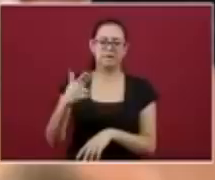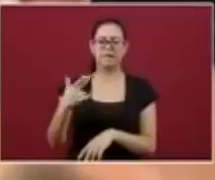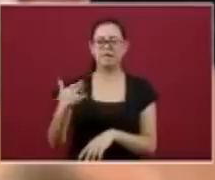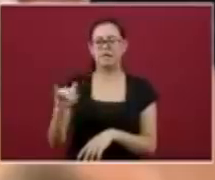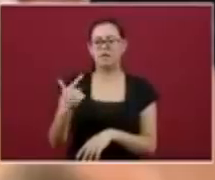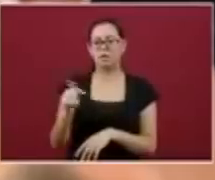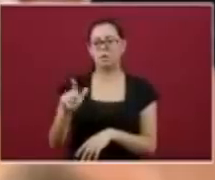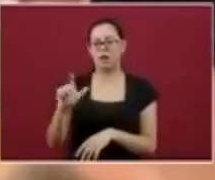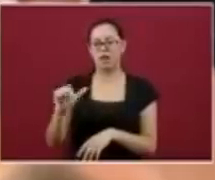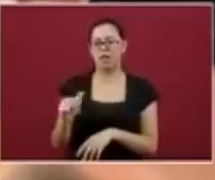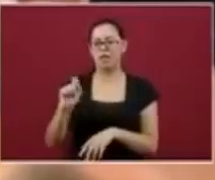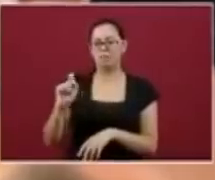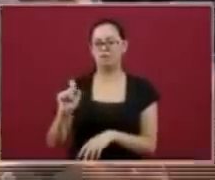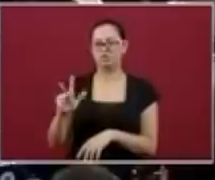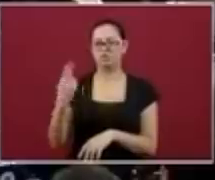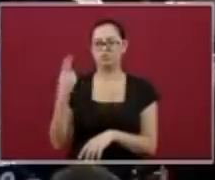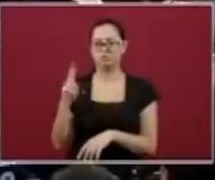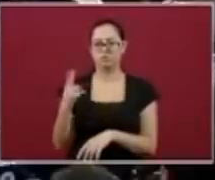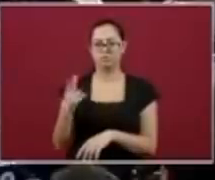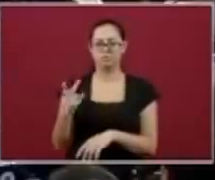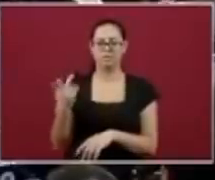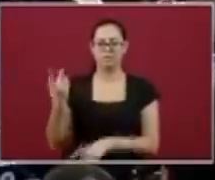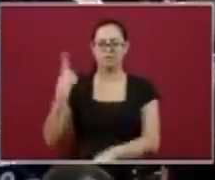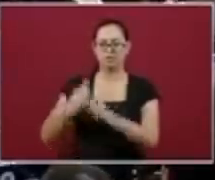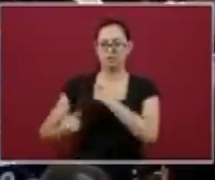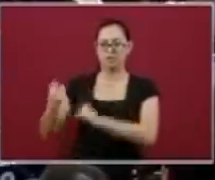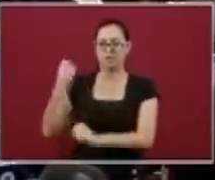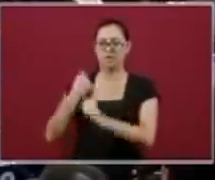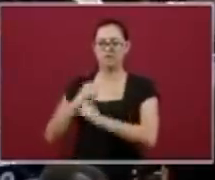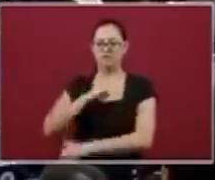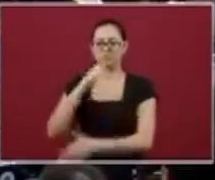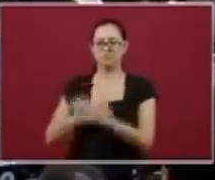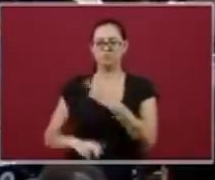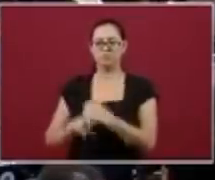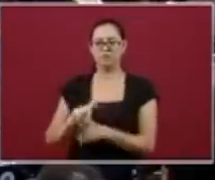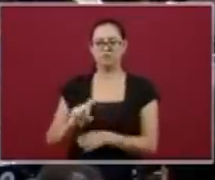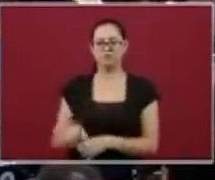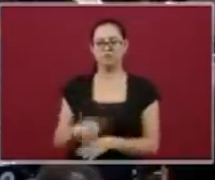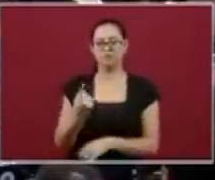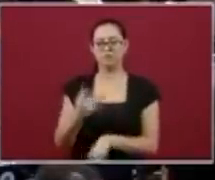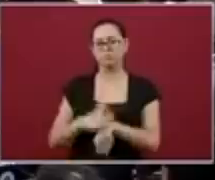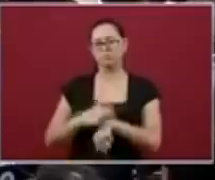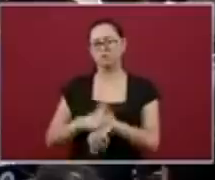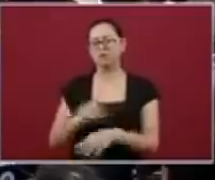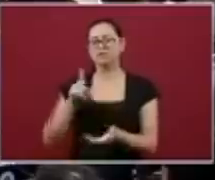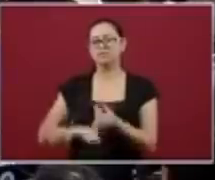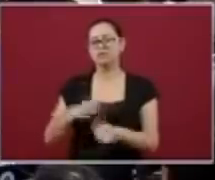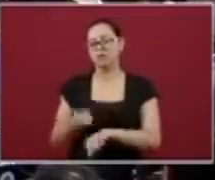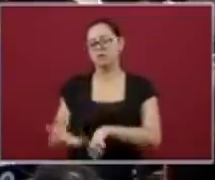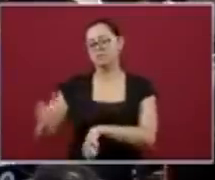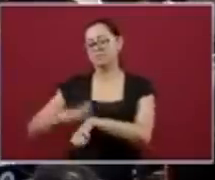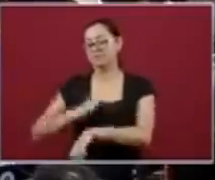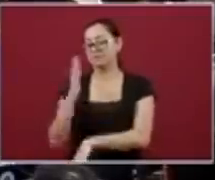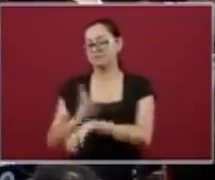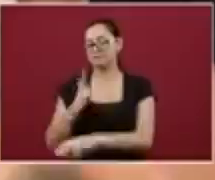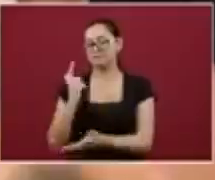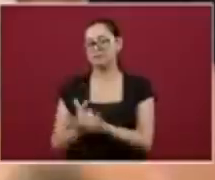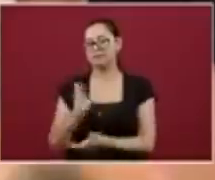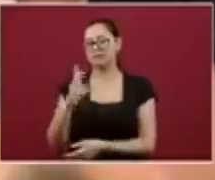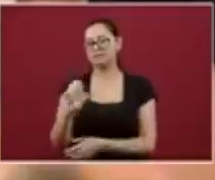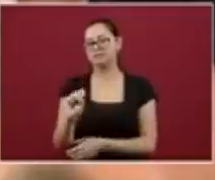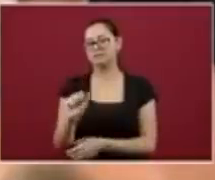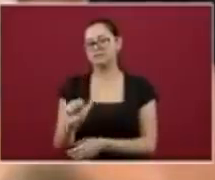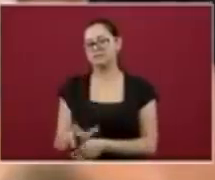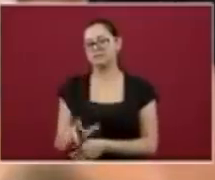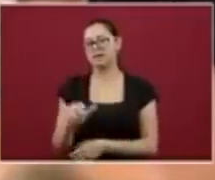pasado, particularmente en el capítulo 31, pidió que se investigue administrativa y penalmente a César Alejandro